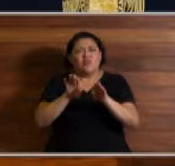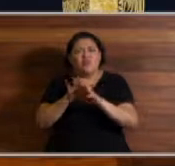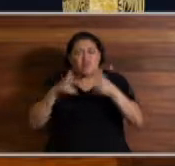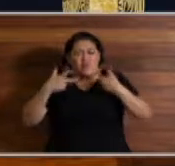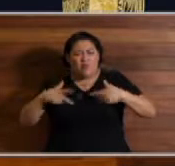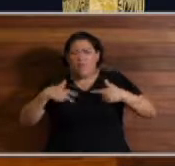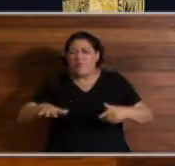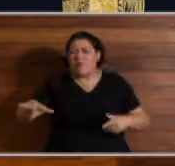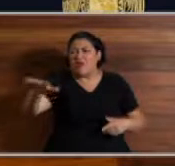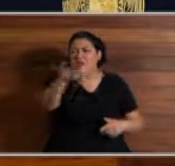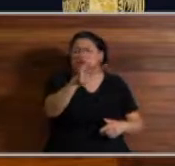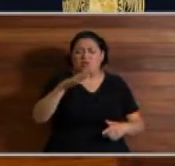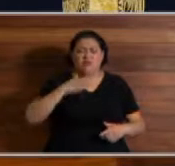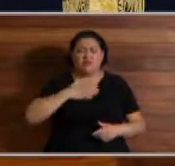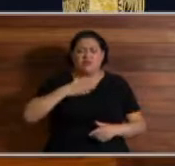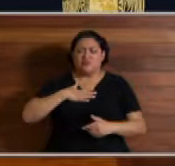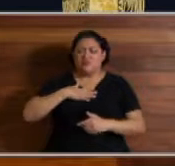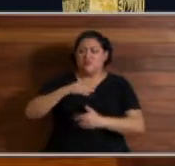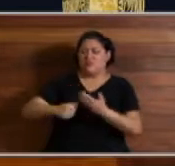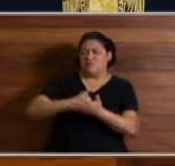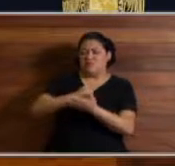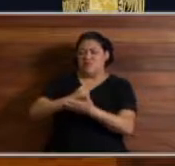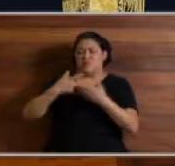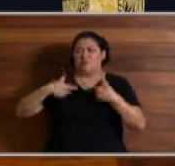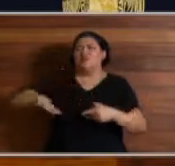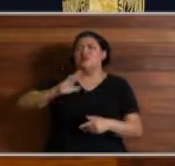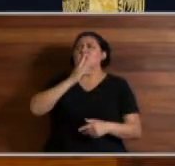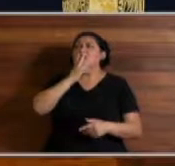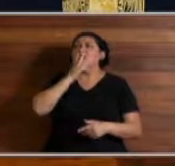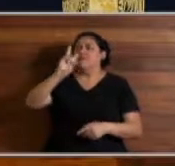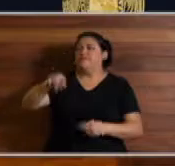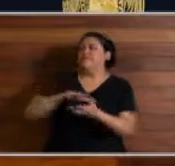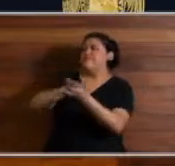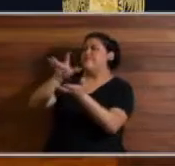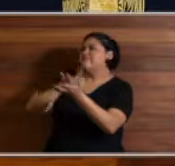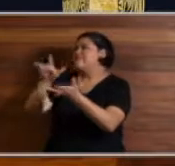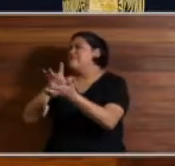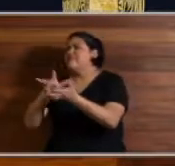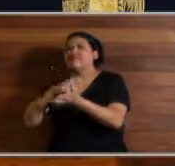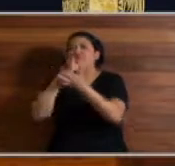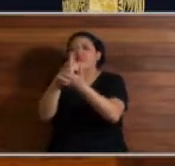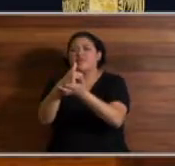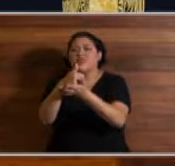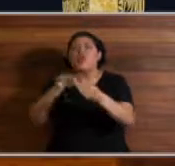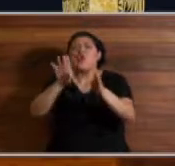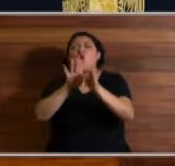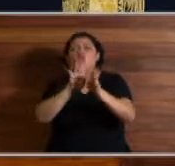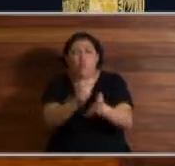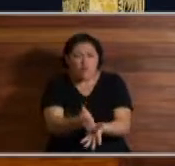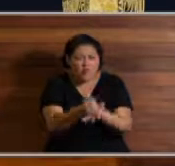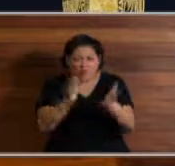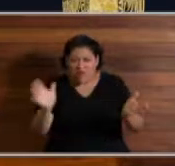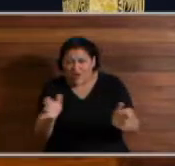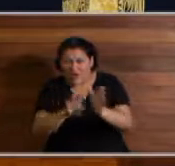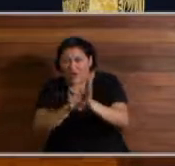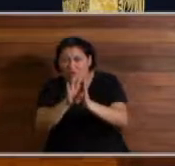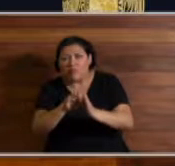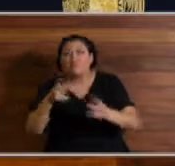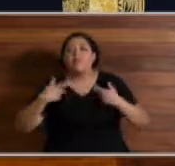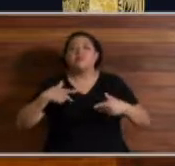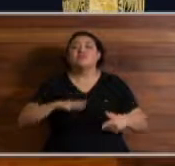cree la ciudadanía? Se cree a través de la declaración, de la